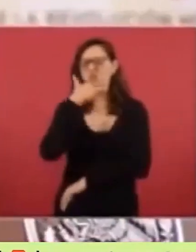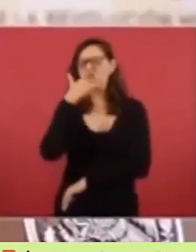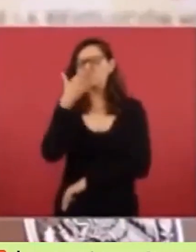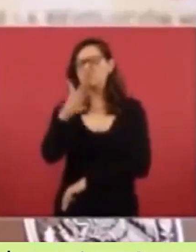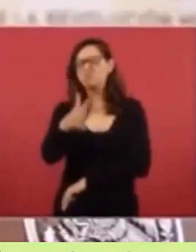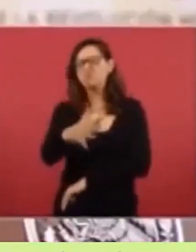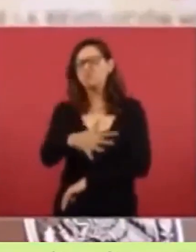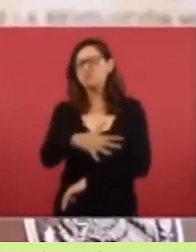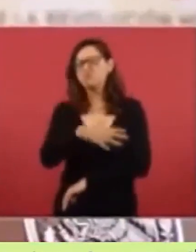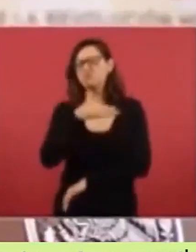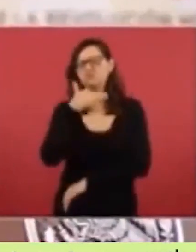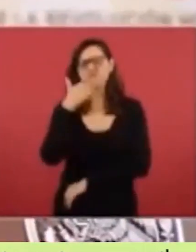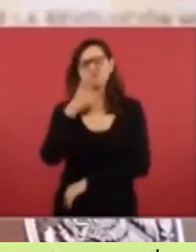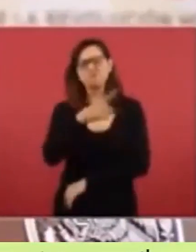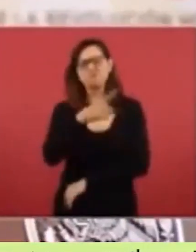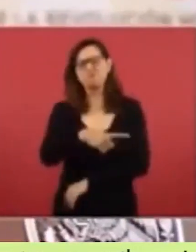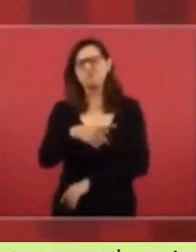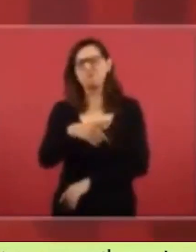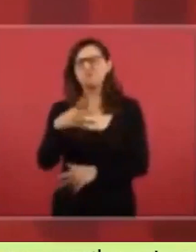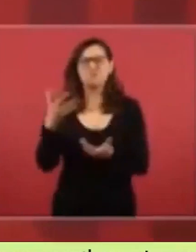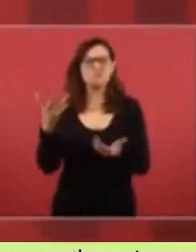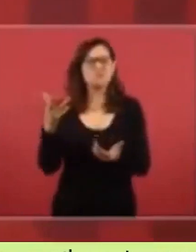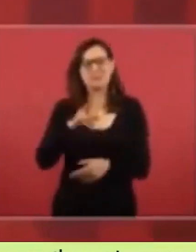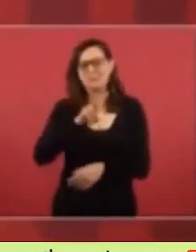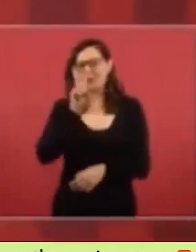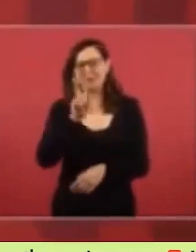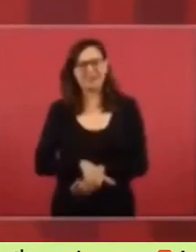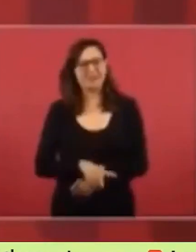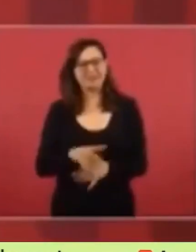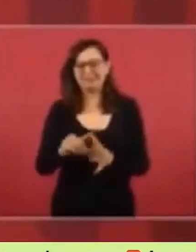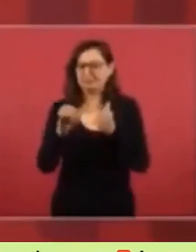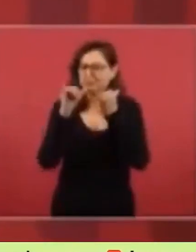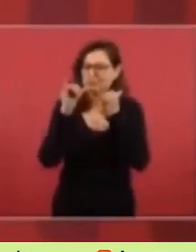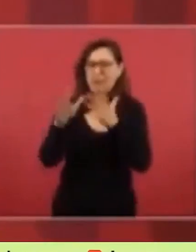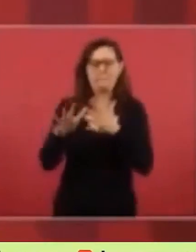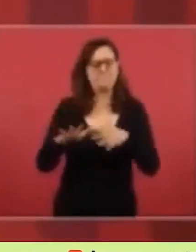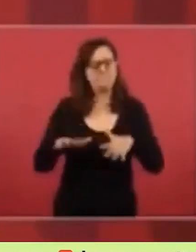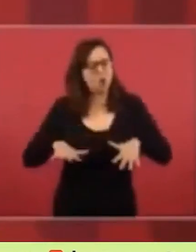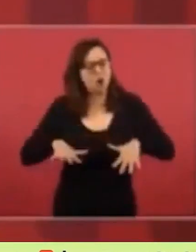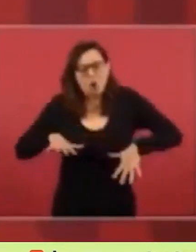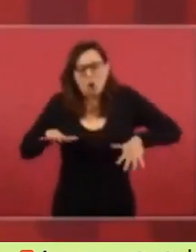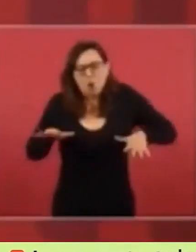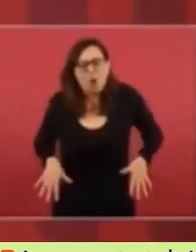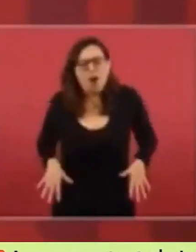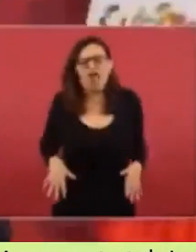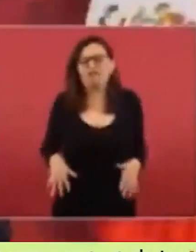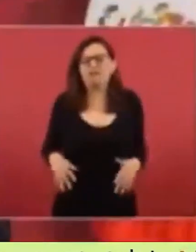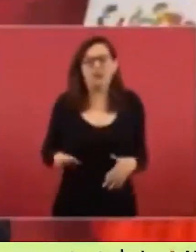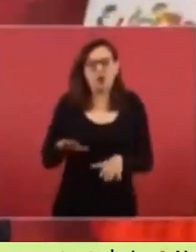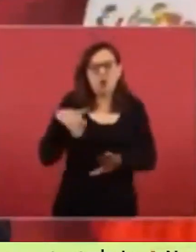de lo más indigno y cobarde.